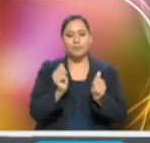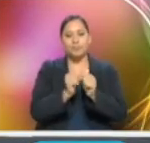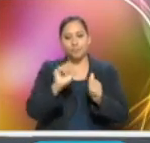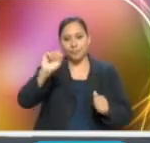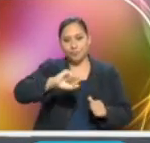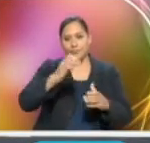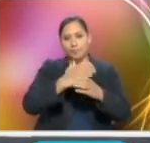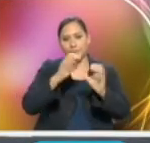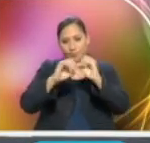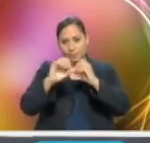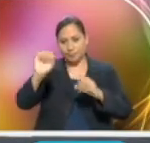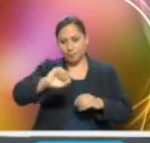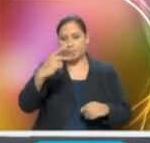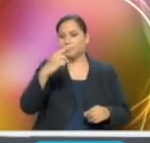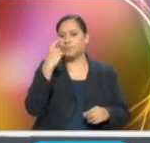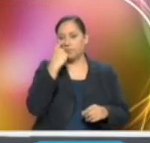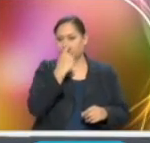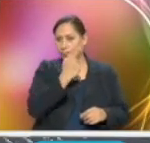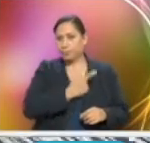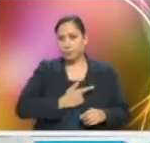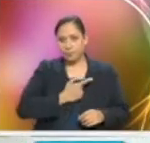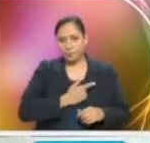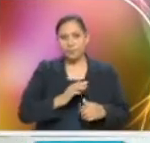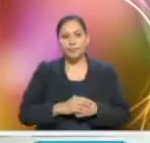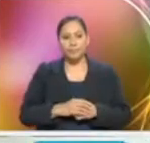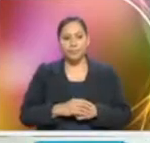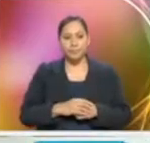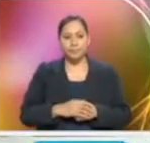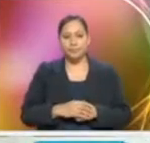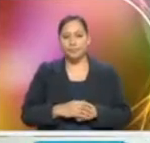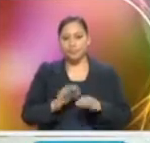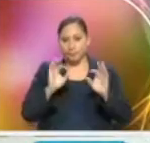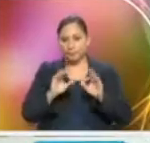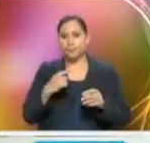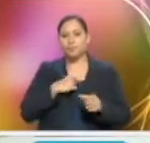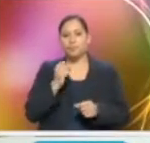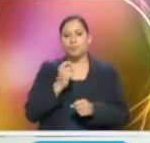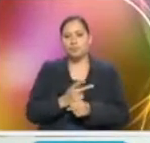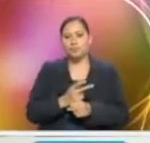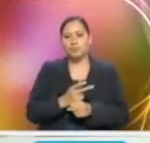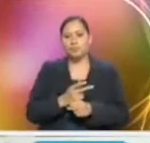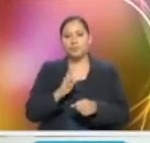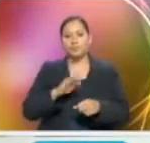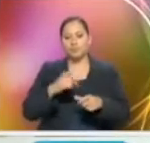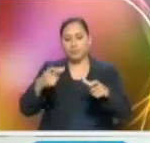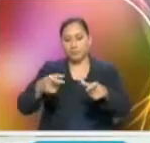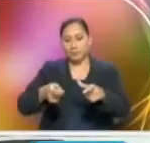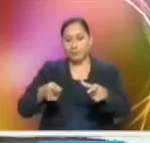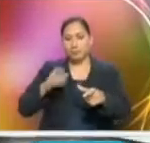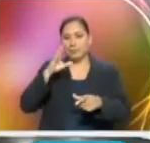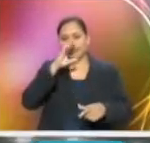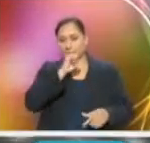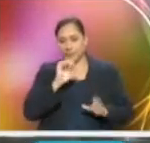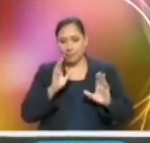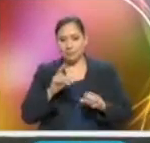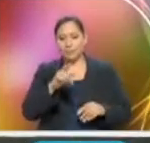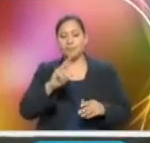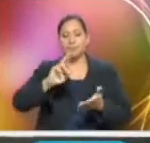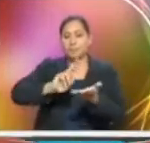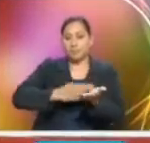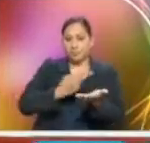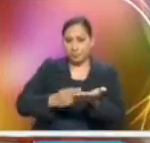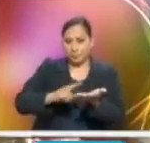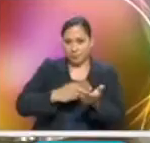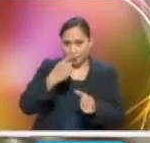sal y pimienta al gusto. Exactamente. Entonces, bueno, ya me adelanté aquí un poquito porque ya está muy caliente el sartén. Pero pusimos la